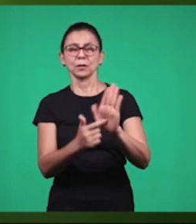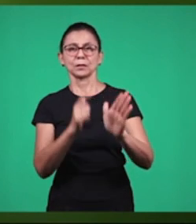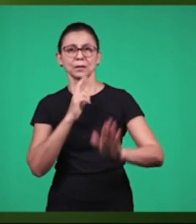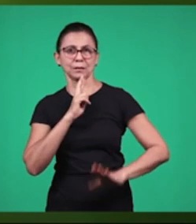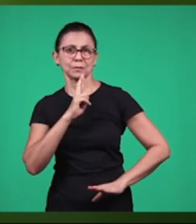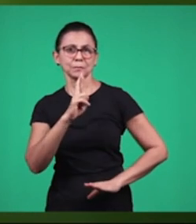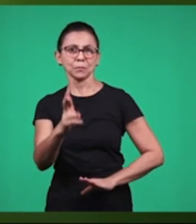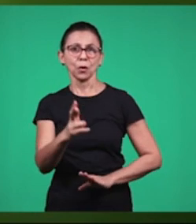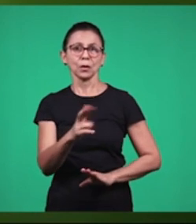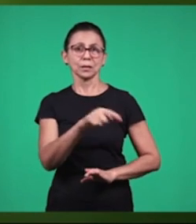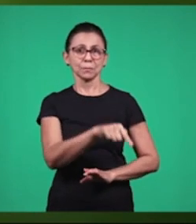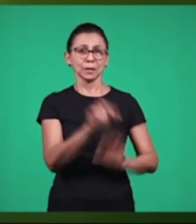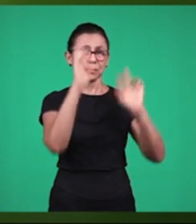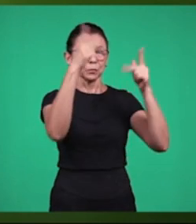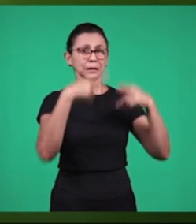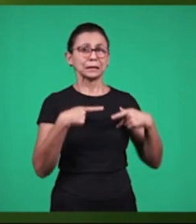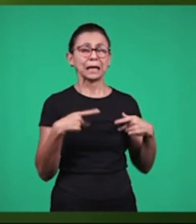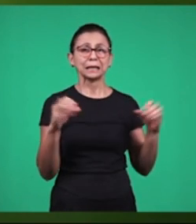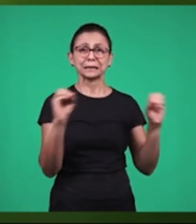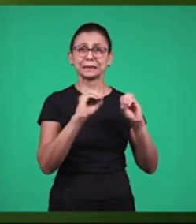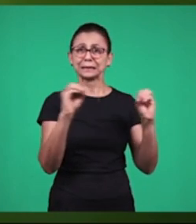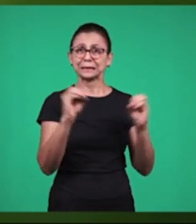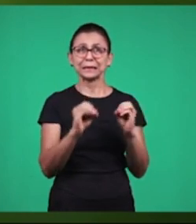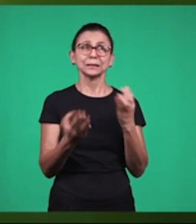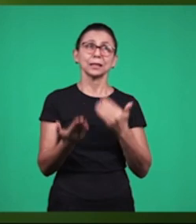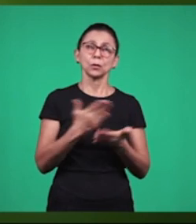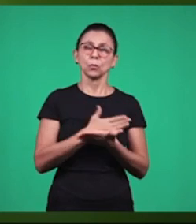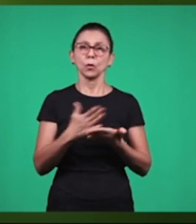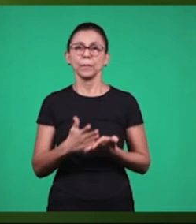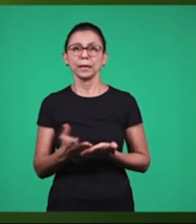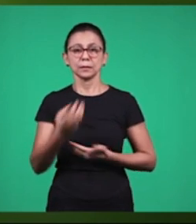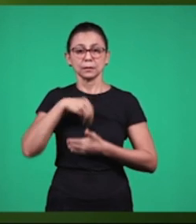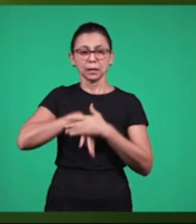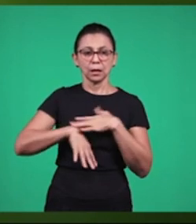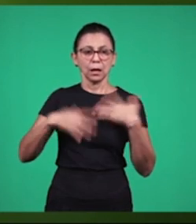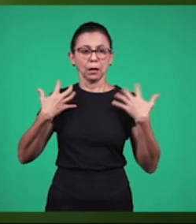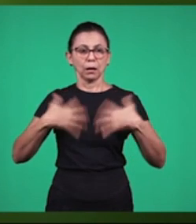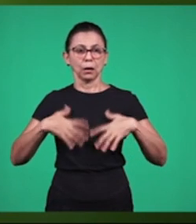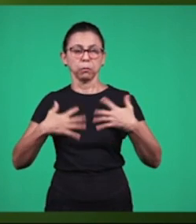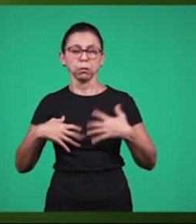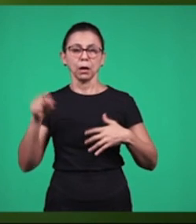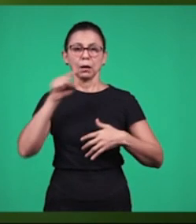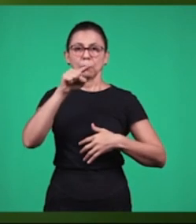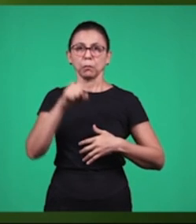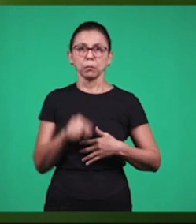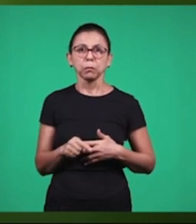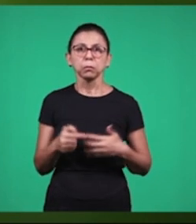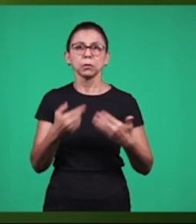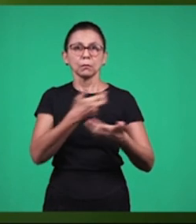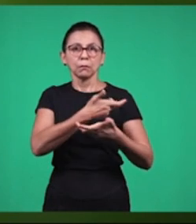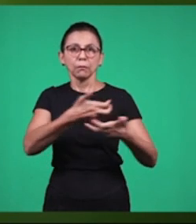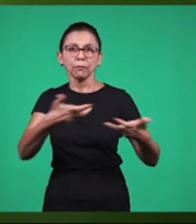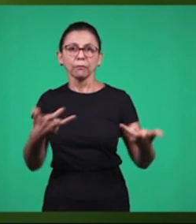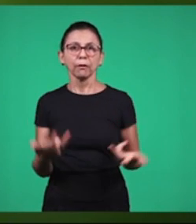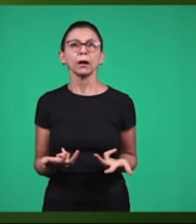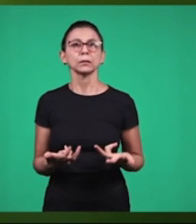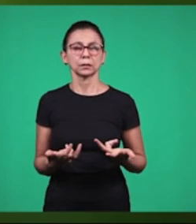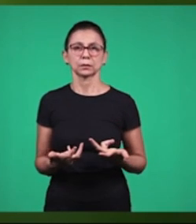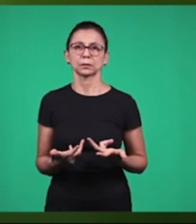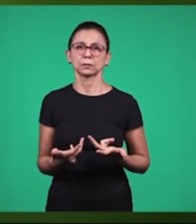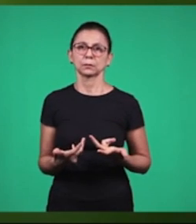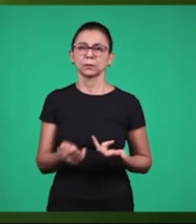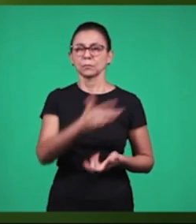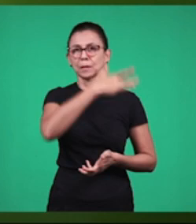se llama, en realidad, crisis existencial. Y está relacionado con la fe. El hombre que